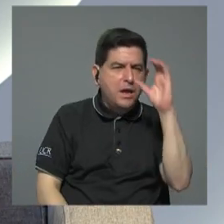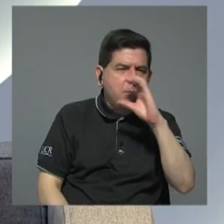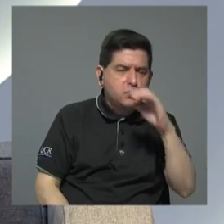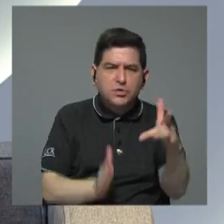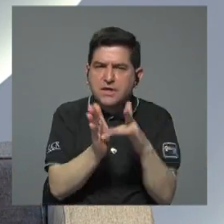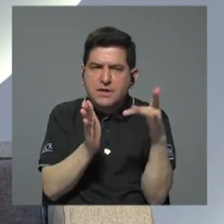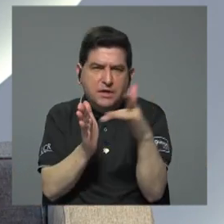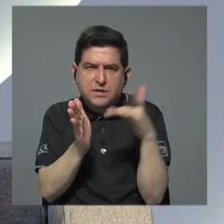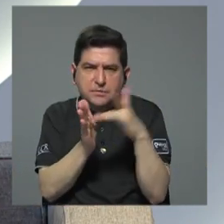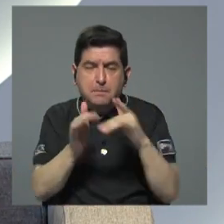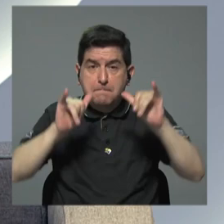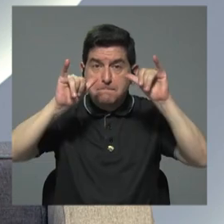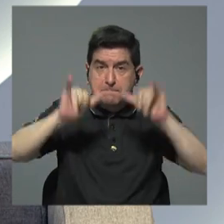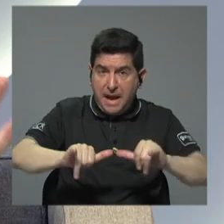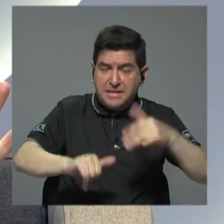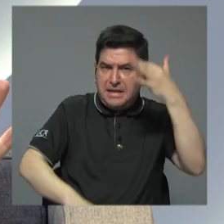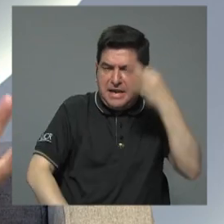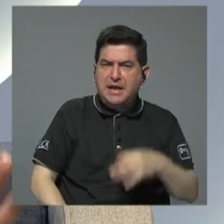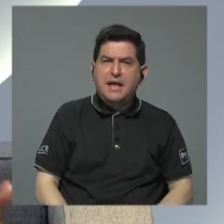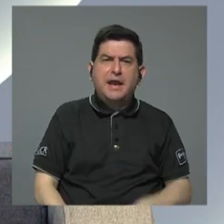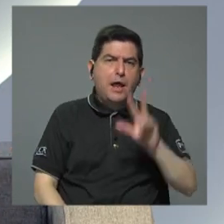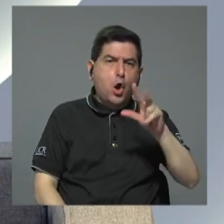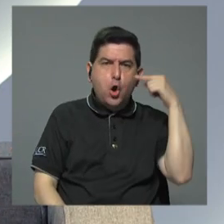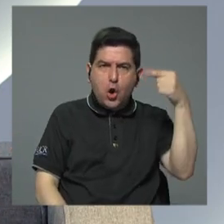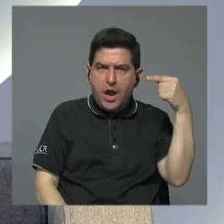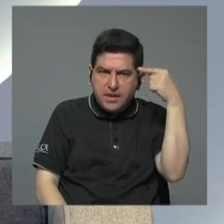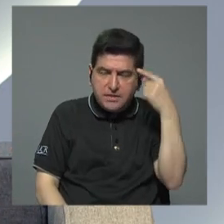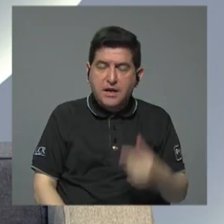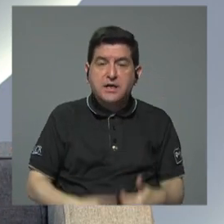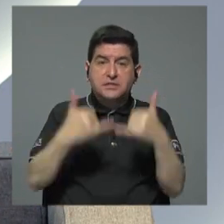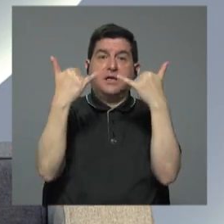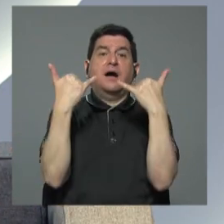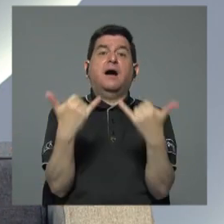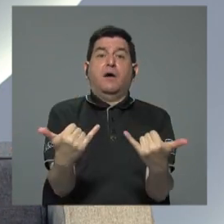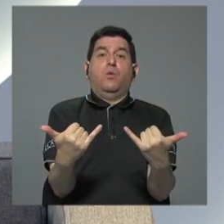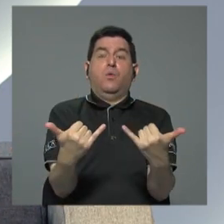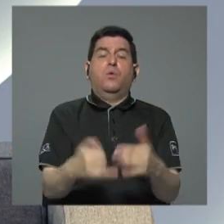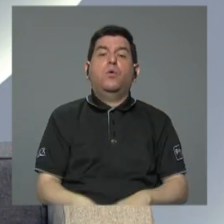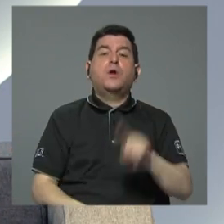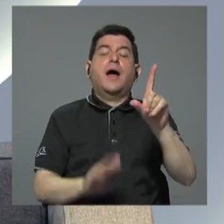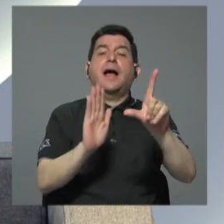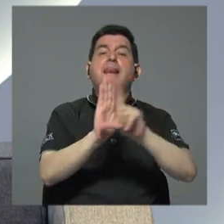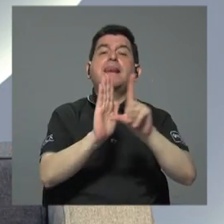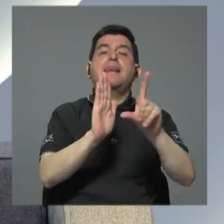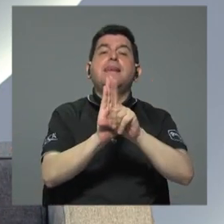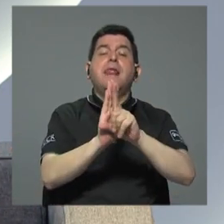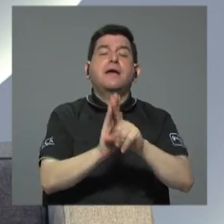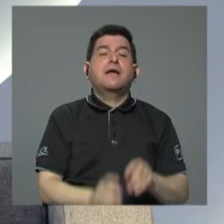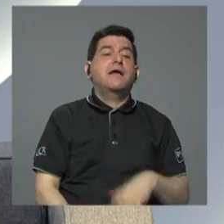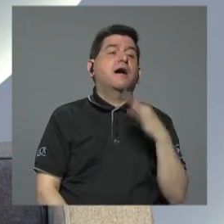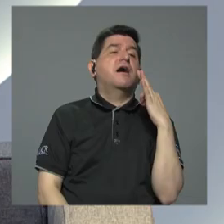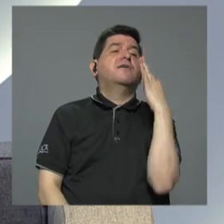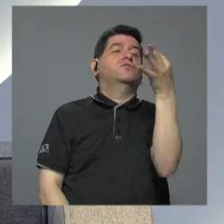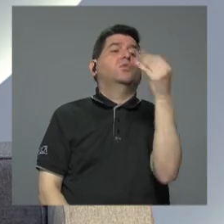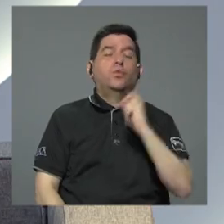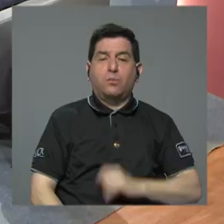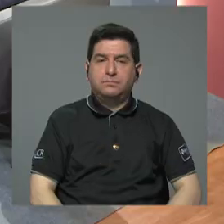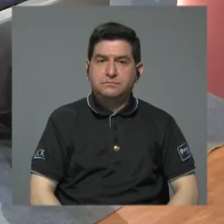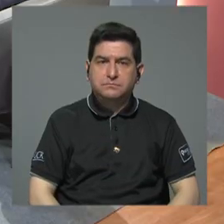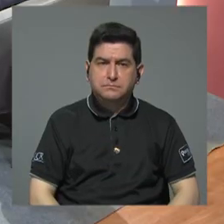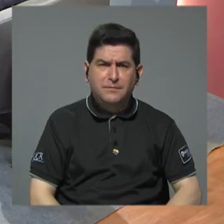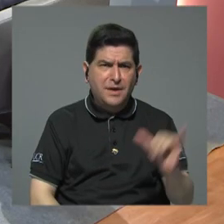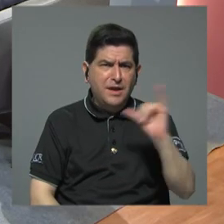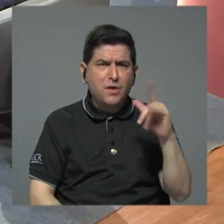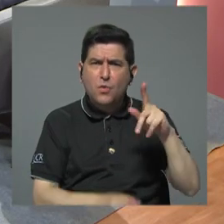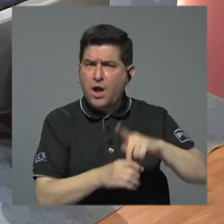explotación, que se ha mantenido, me parece, por 3 gobiernos, se convertiría entonces en una ley eventualmente. Y bueno, ahí también